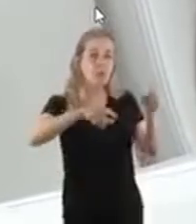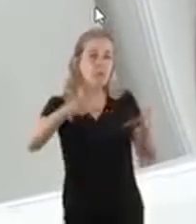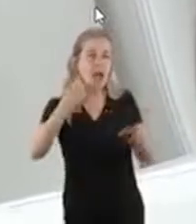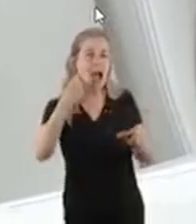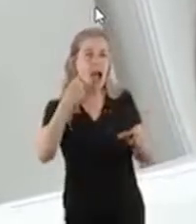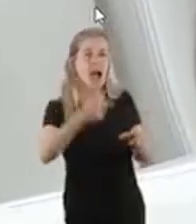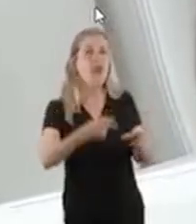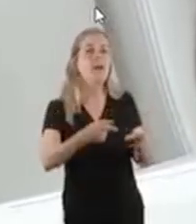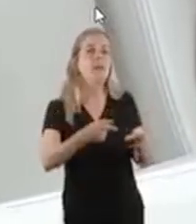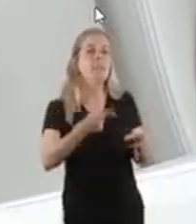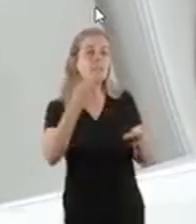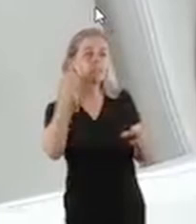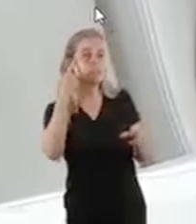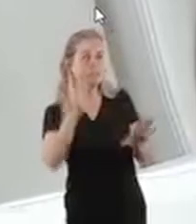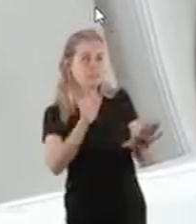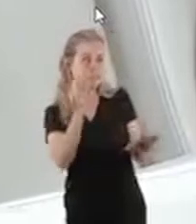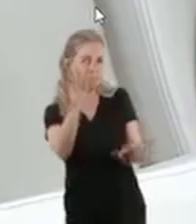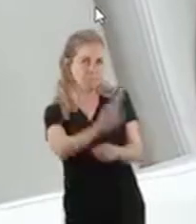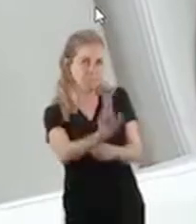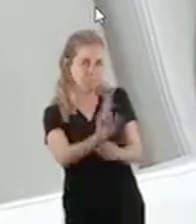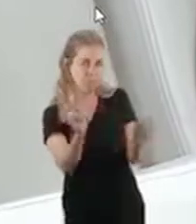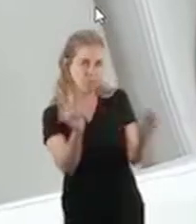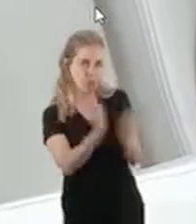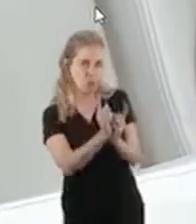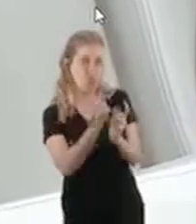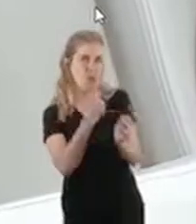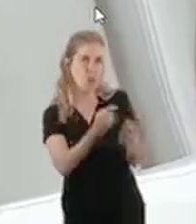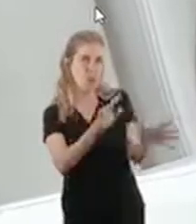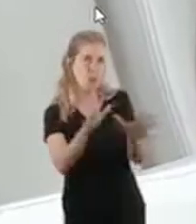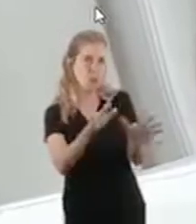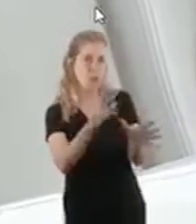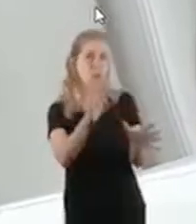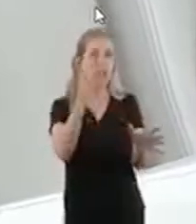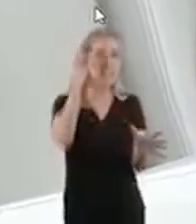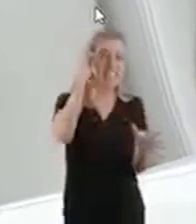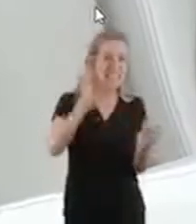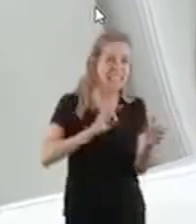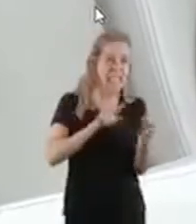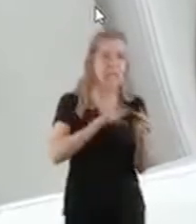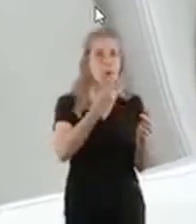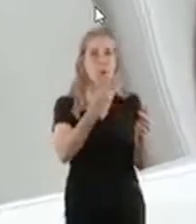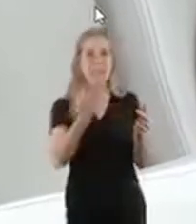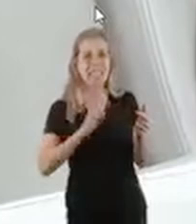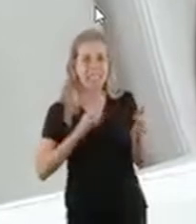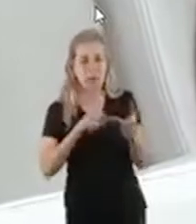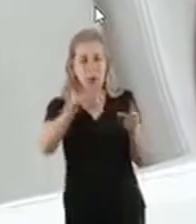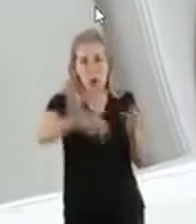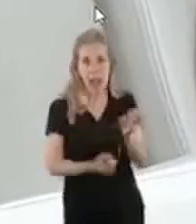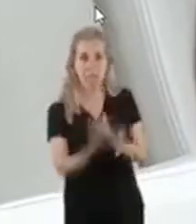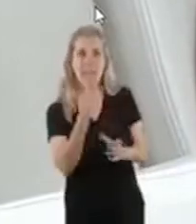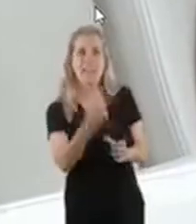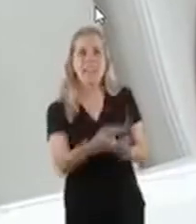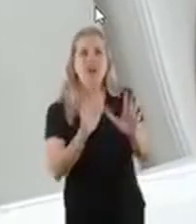hago un pequeño raconto si me permitís en un momento hablo de 30 años hablo de 45 años hoy dijo que en 15